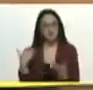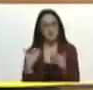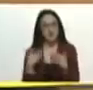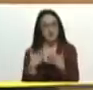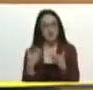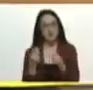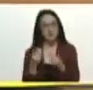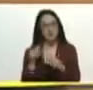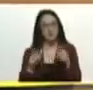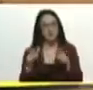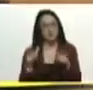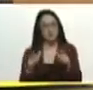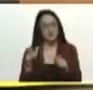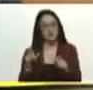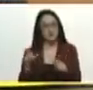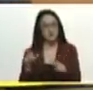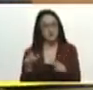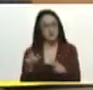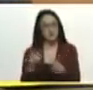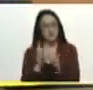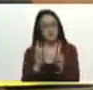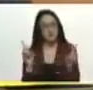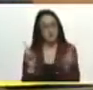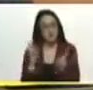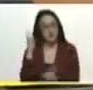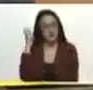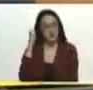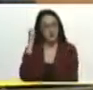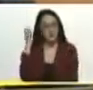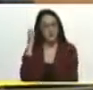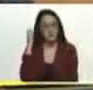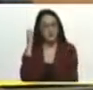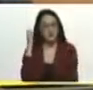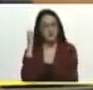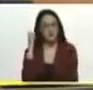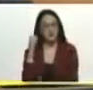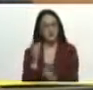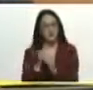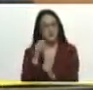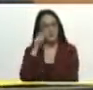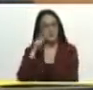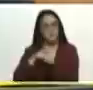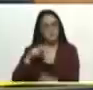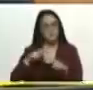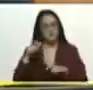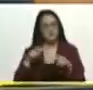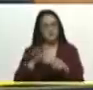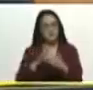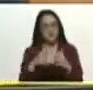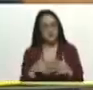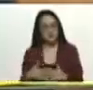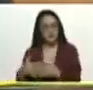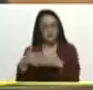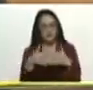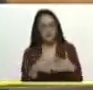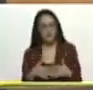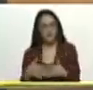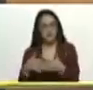con los compañeros socialdemócratas europeos, con la gente de los Estados